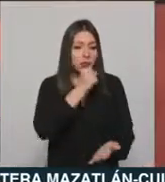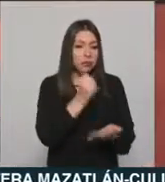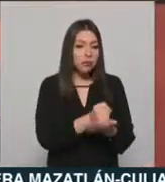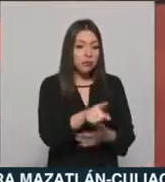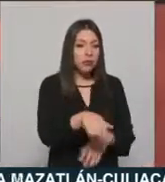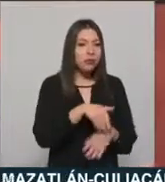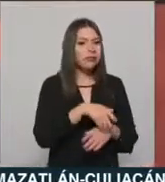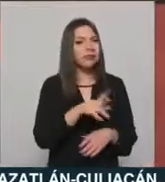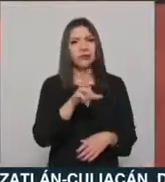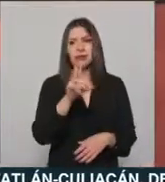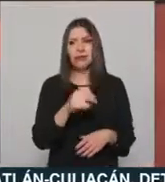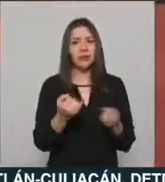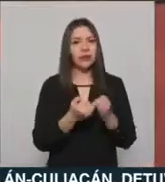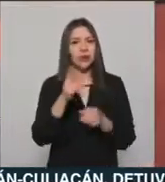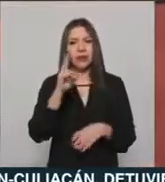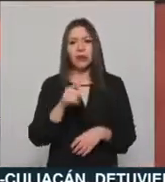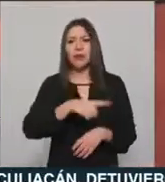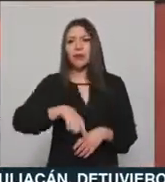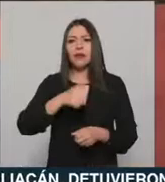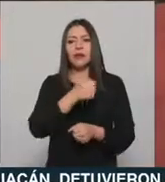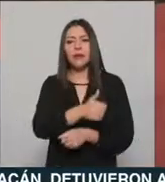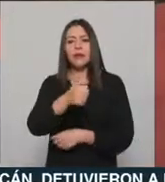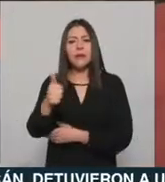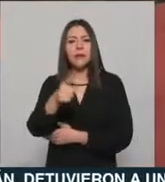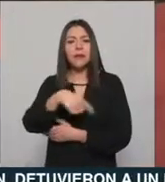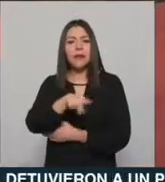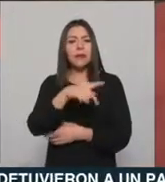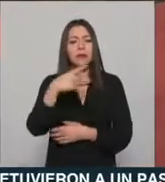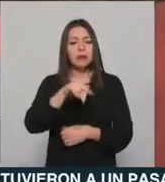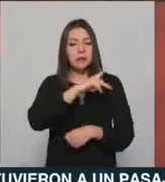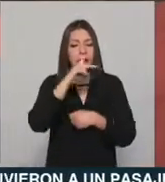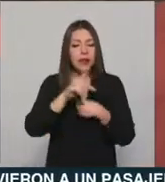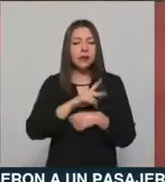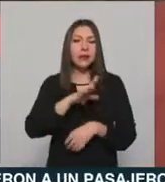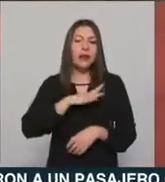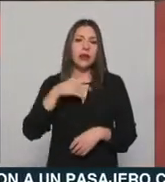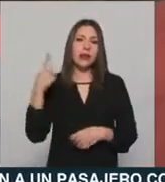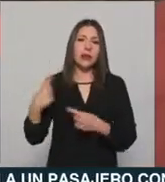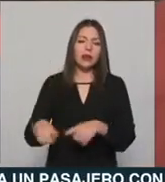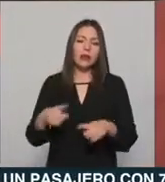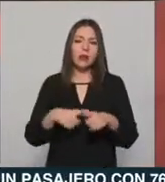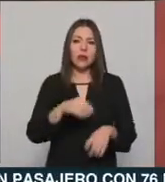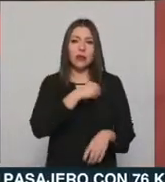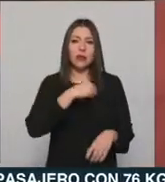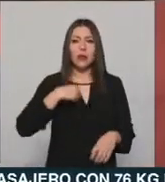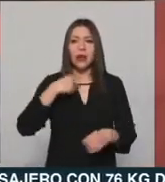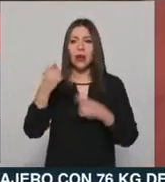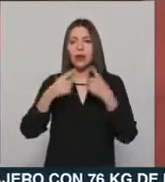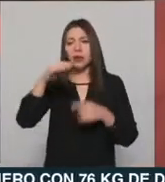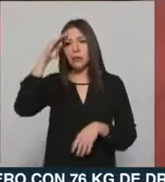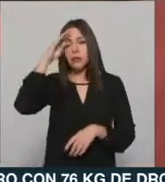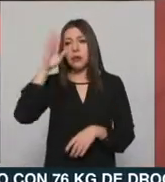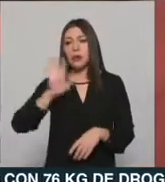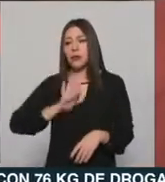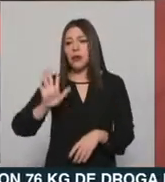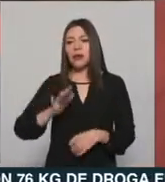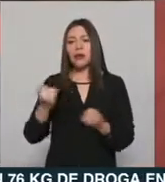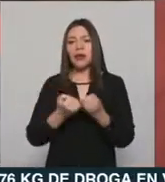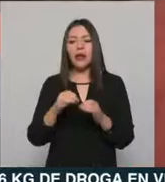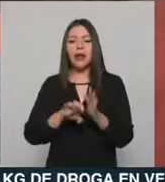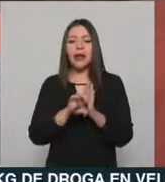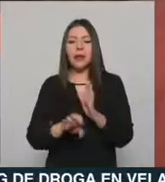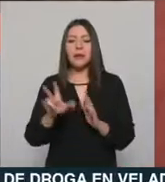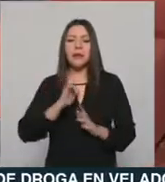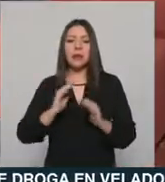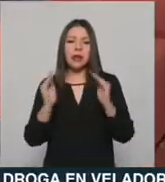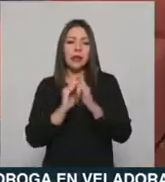tenemos obligaciones. Y esto es súper importante dejarlo claro porque precisamente esta idea de que son propiedad, así como los muebles, como un carro, como una mascota. Es